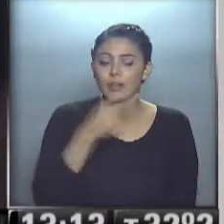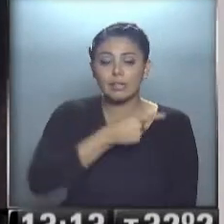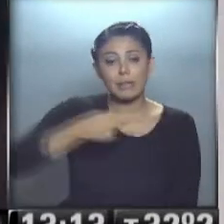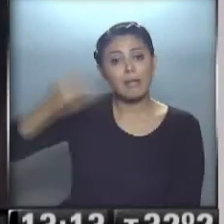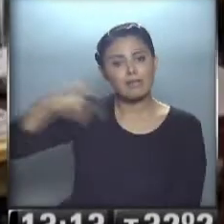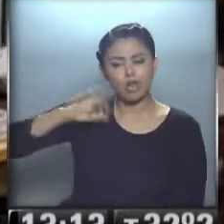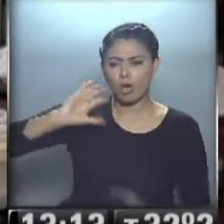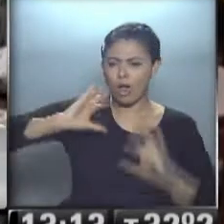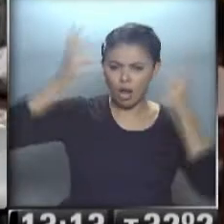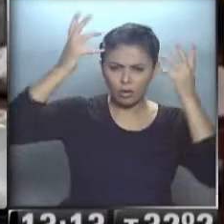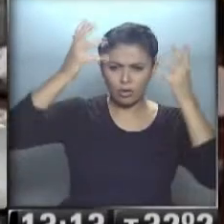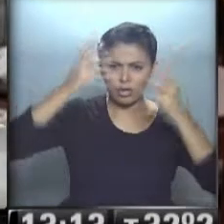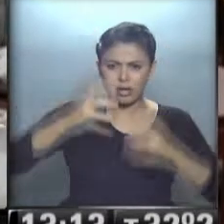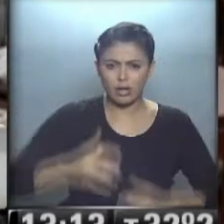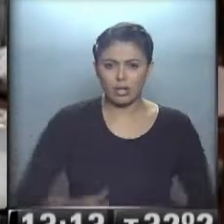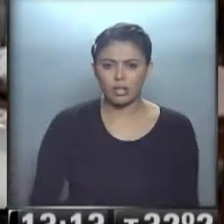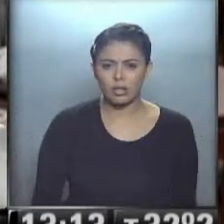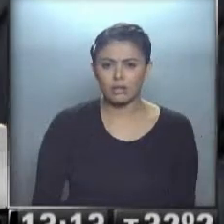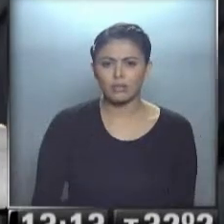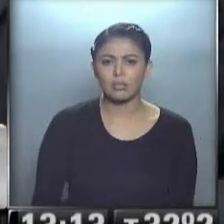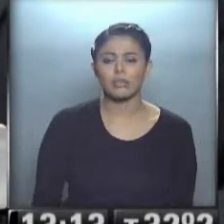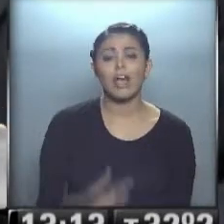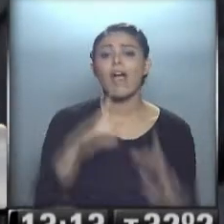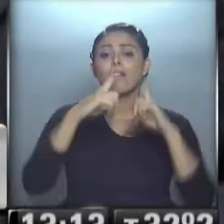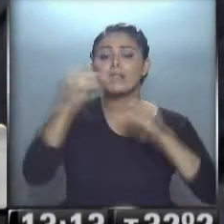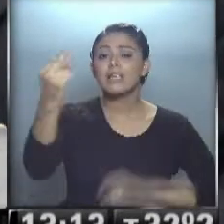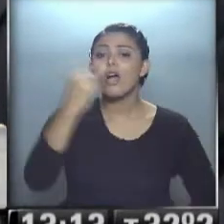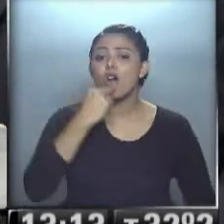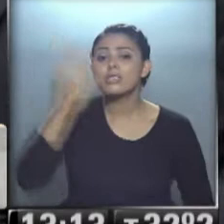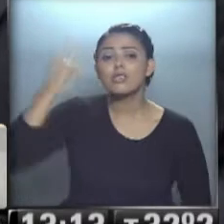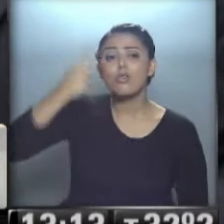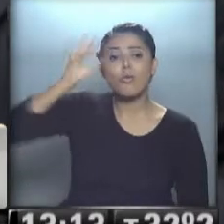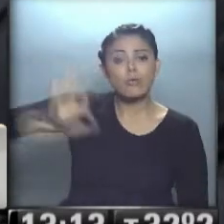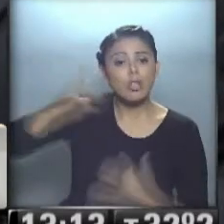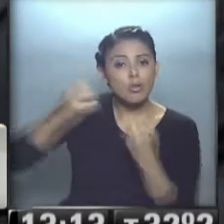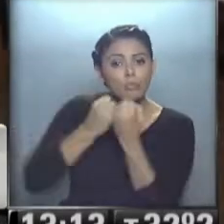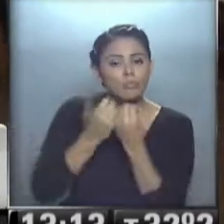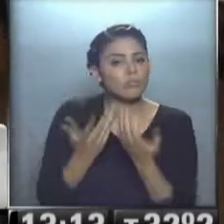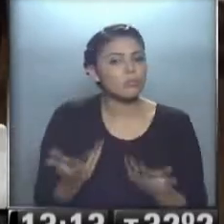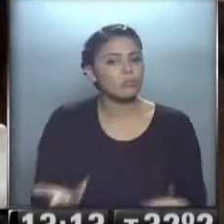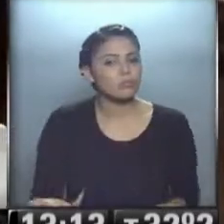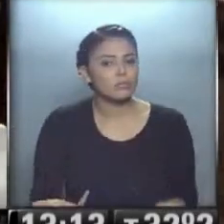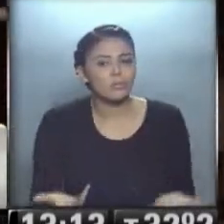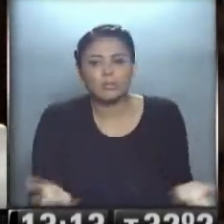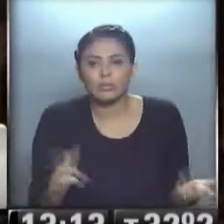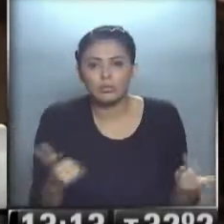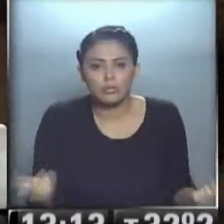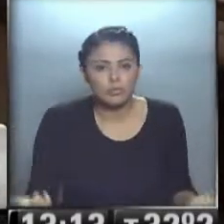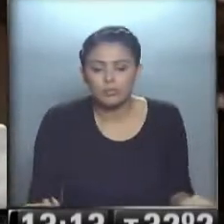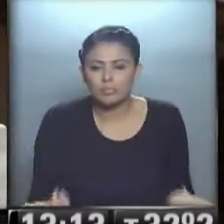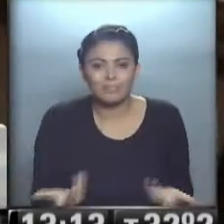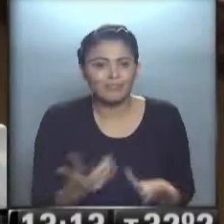estaba muy enojada porque el día 11 hizo un año y no no no